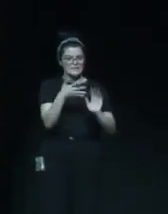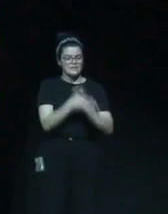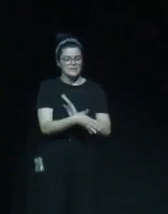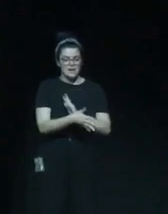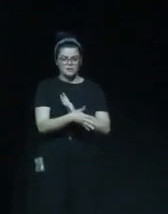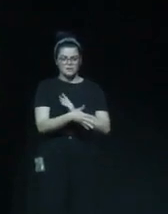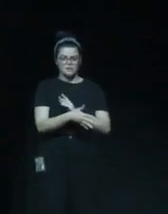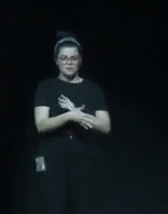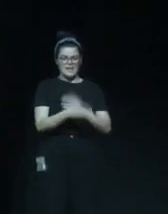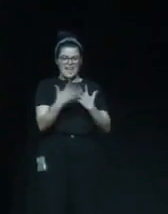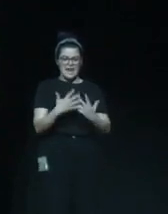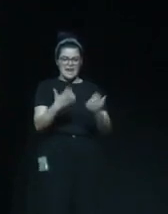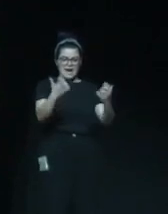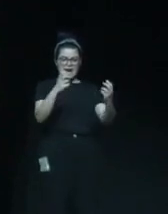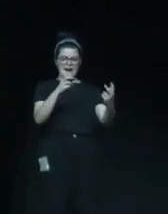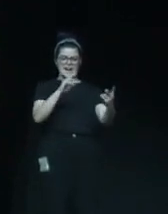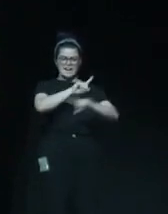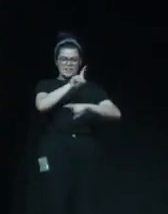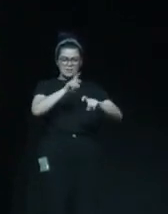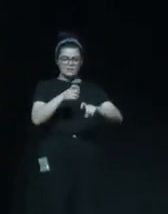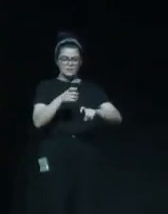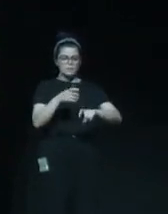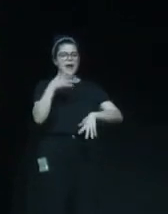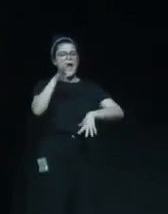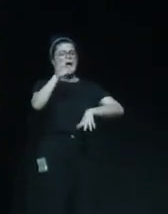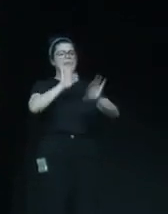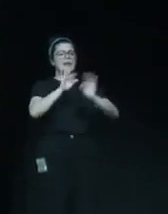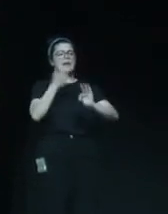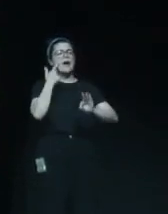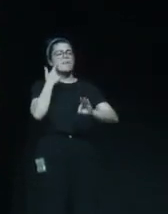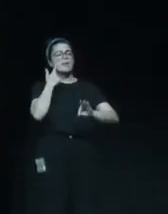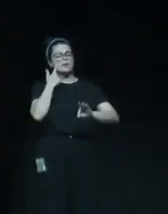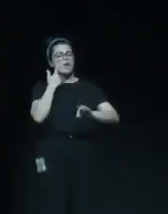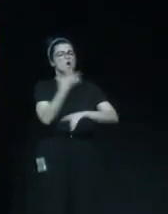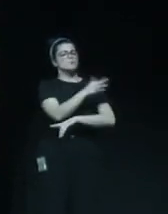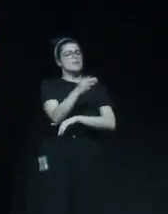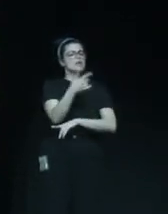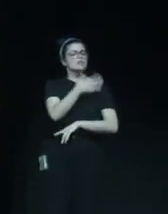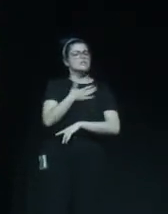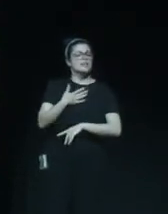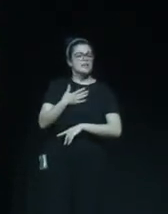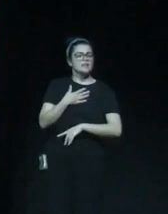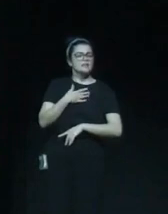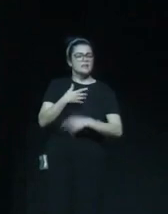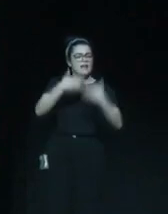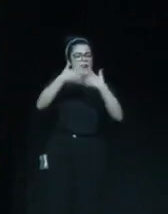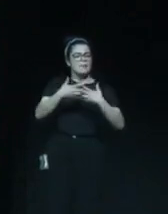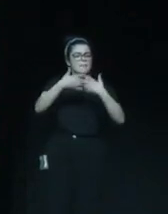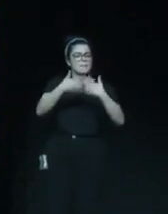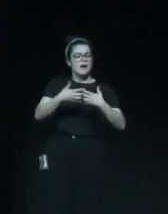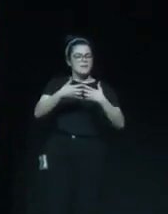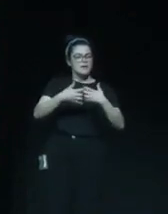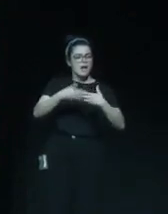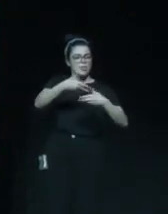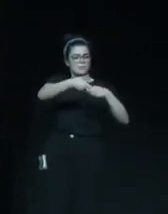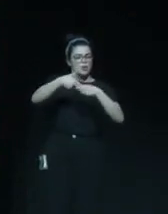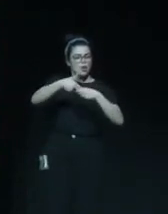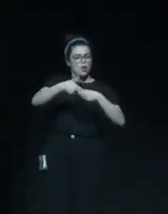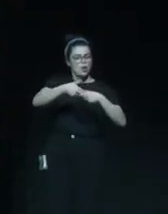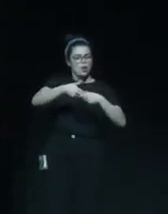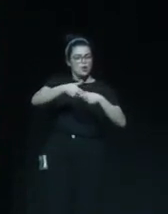decidir si la planta de Múzquiz, los vizcaínos dicen que debe estar o no. Eso es